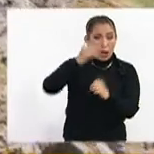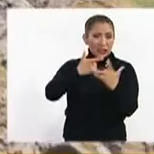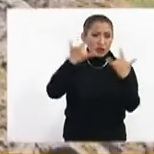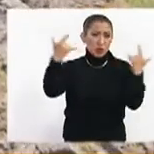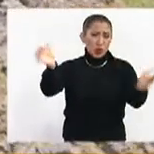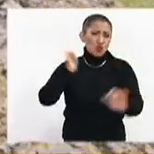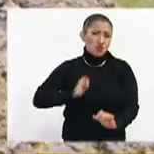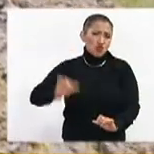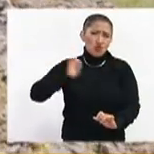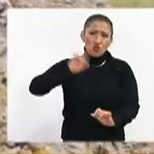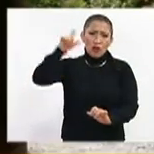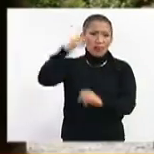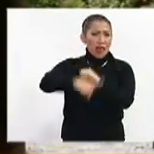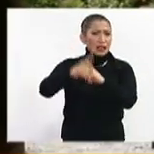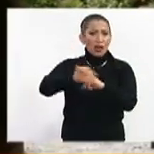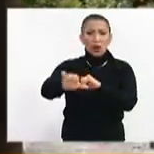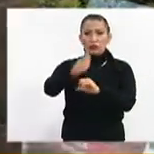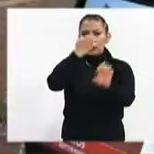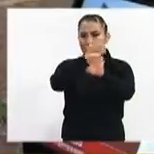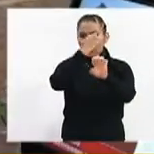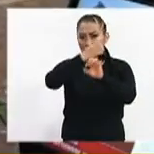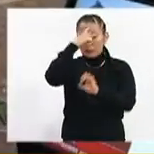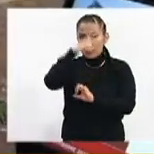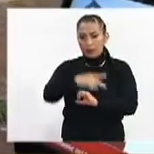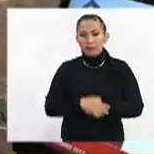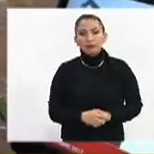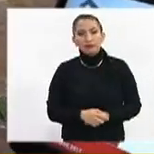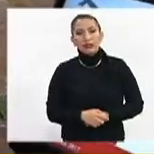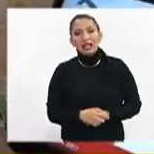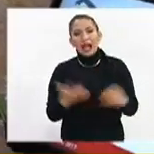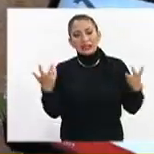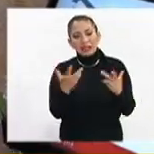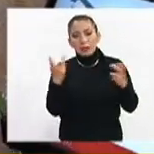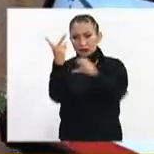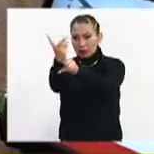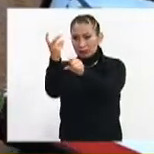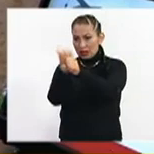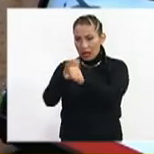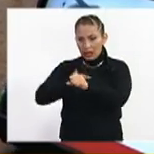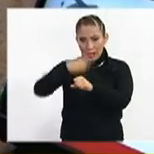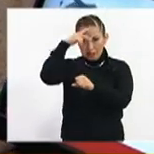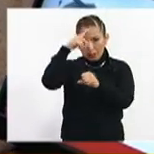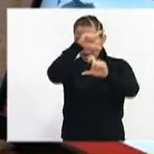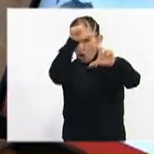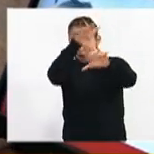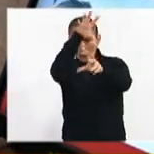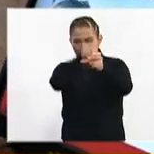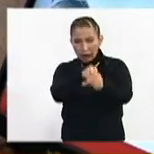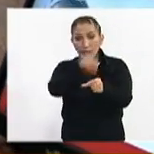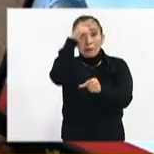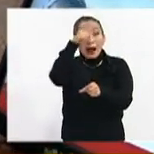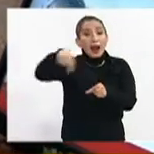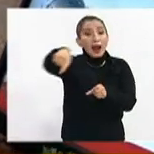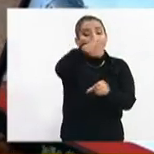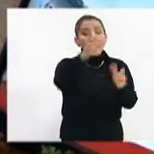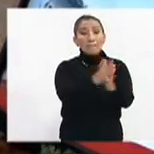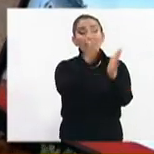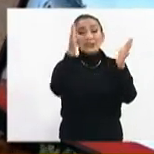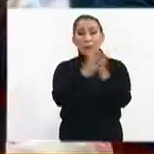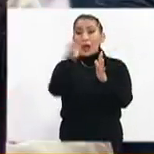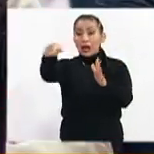históricos dañados en 11 estados del país. Haremos una convocatoria nacional para la participación